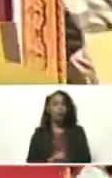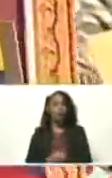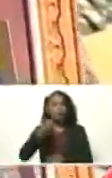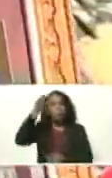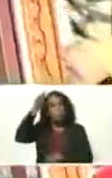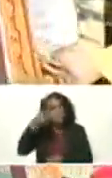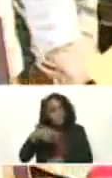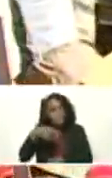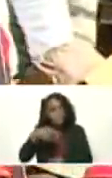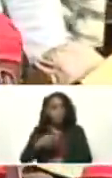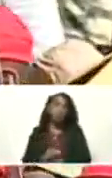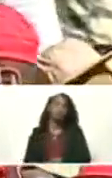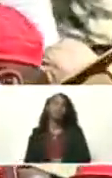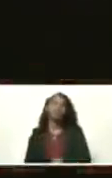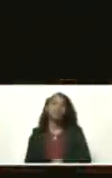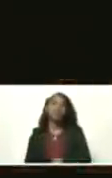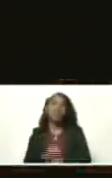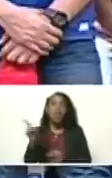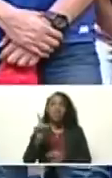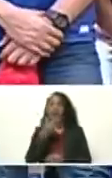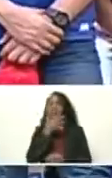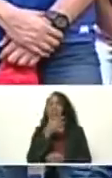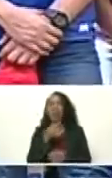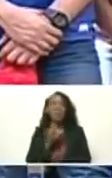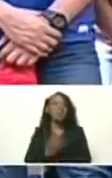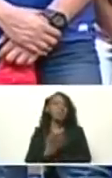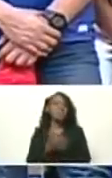creyeron que era pan comido.